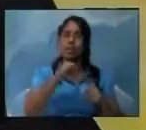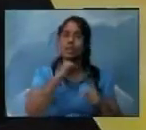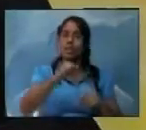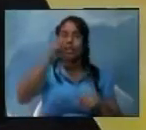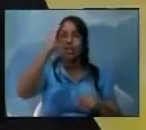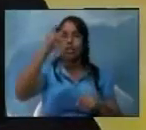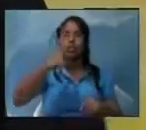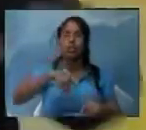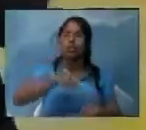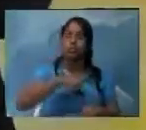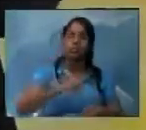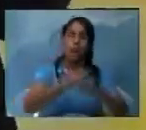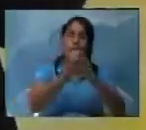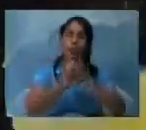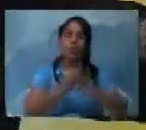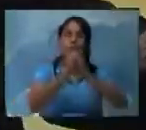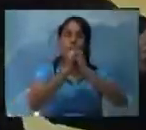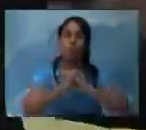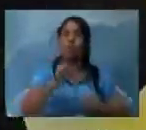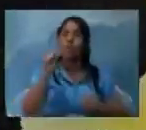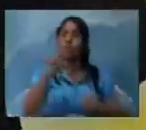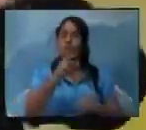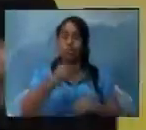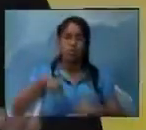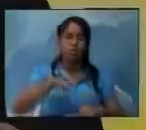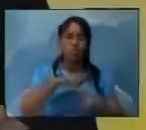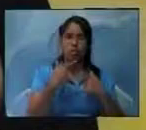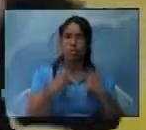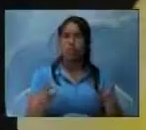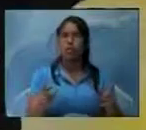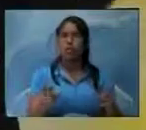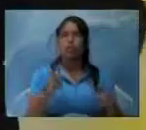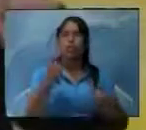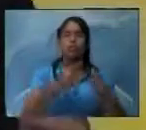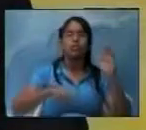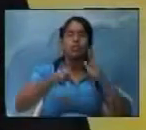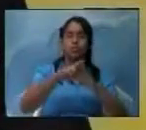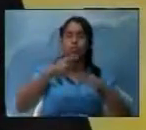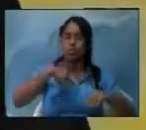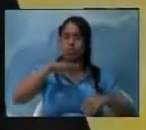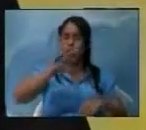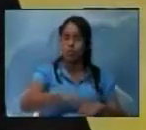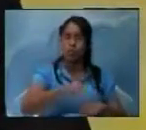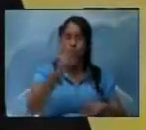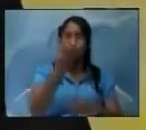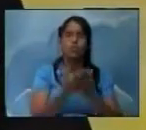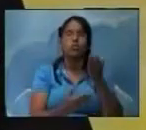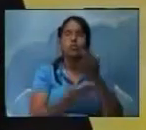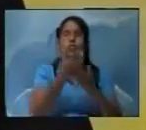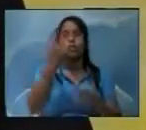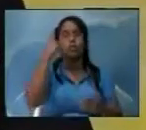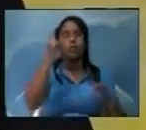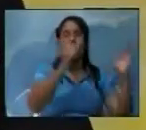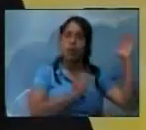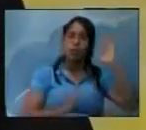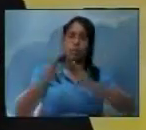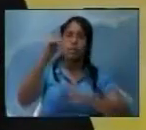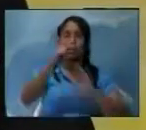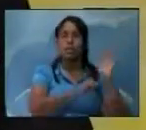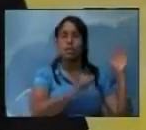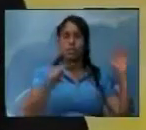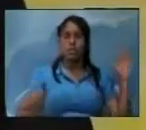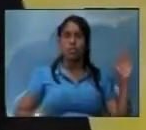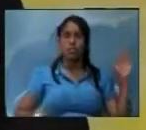el Dios que nosotros adoramos. Y si no nos libra, ¿quién no nos libre? Total, nosotros estamos en su manos para la presencia del